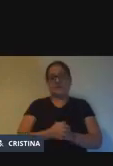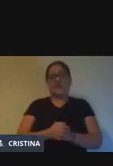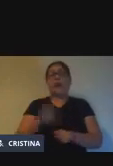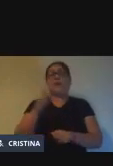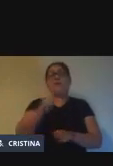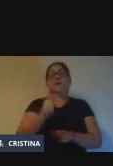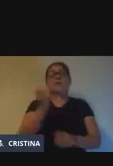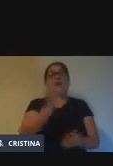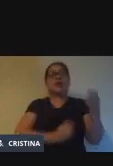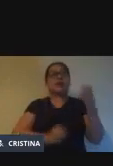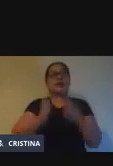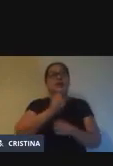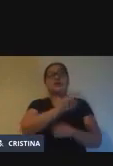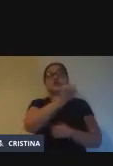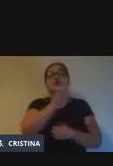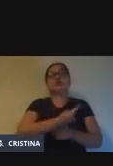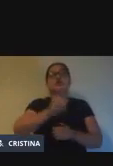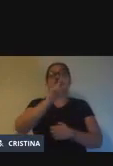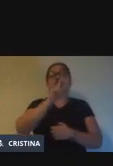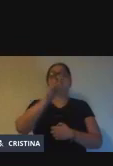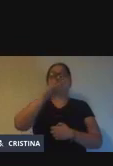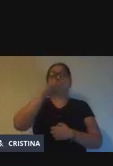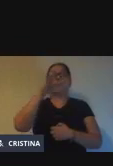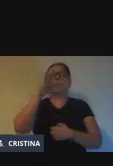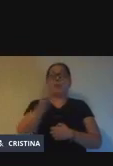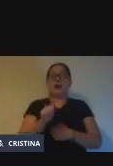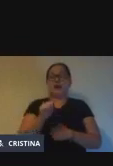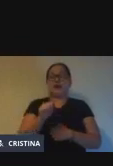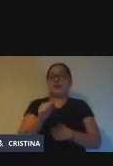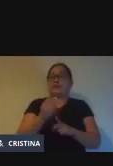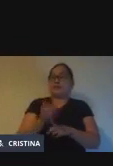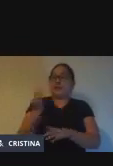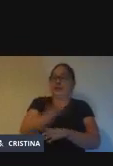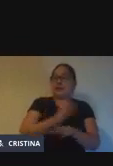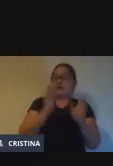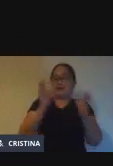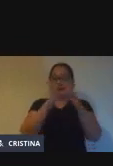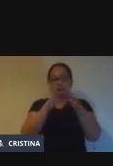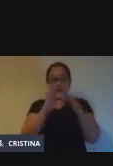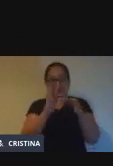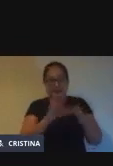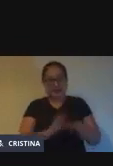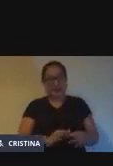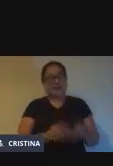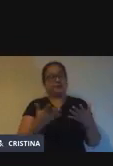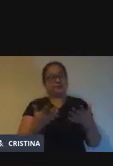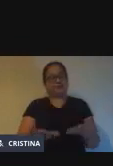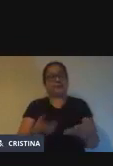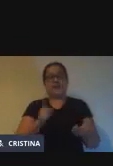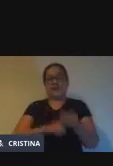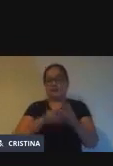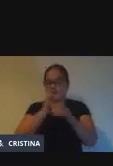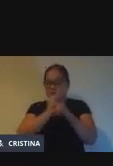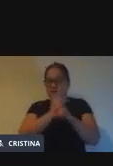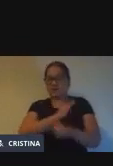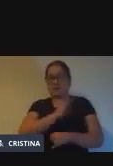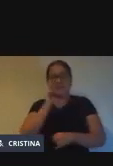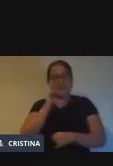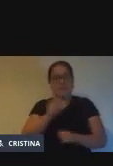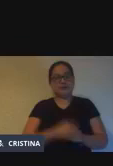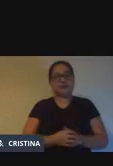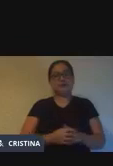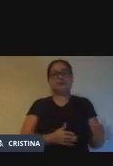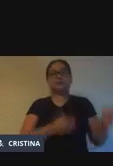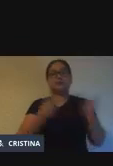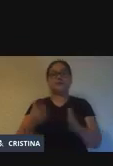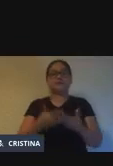maestro, mejor maestro de México, impartiendo zumba online. Y bueno, pues vamos a